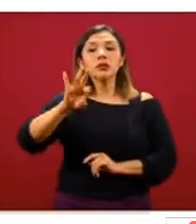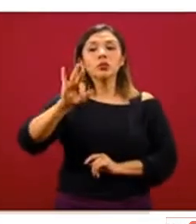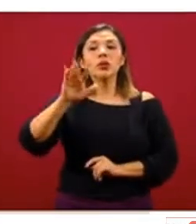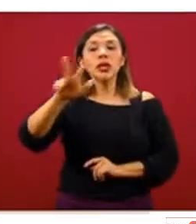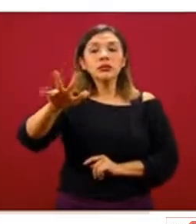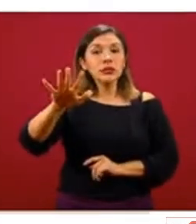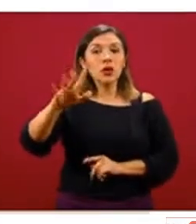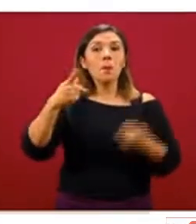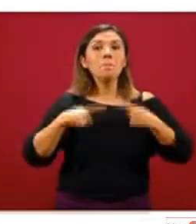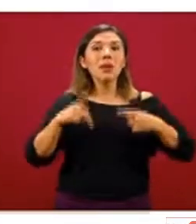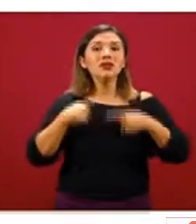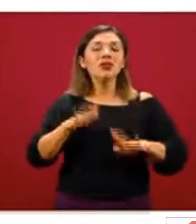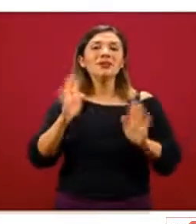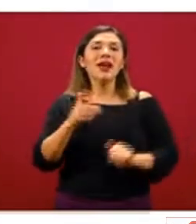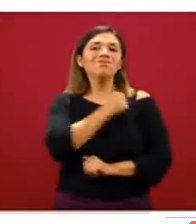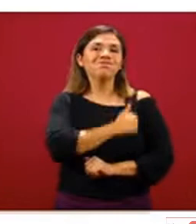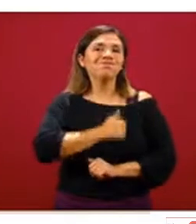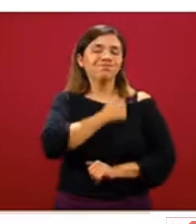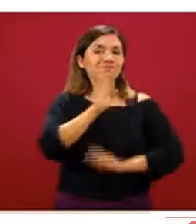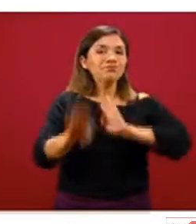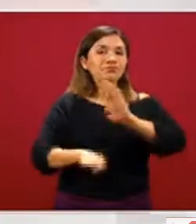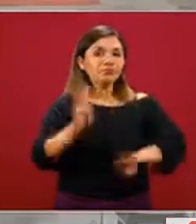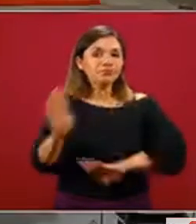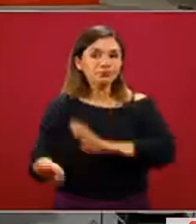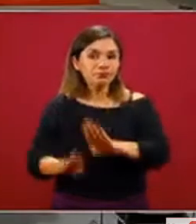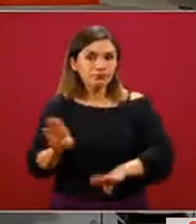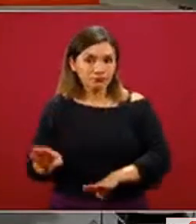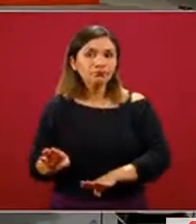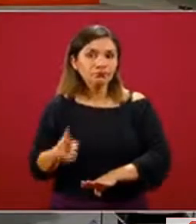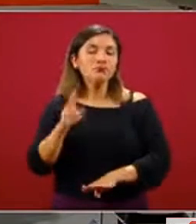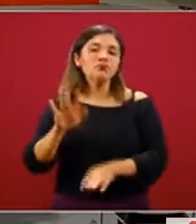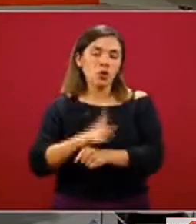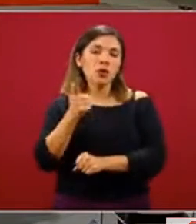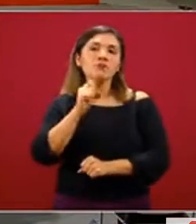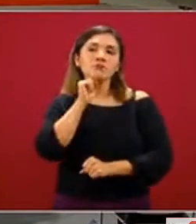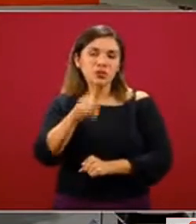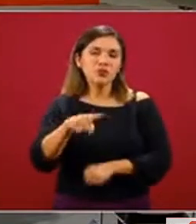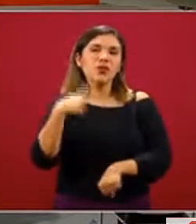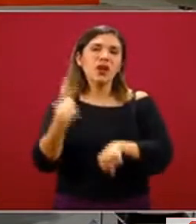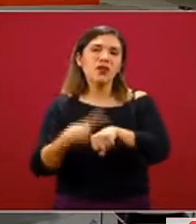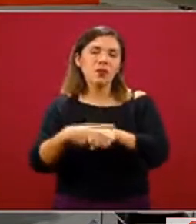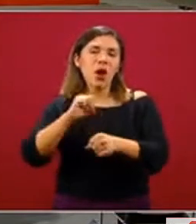12,545 las personas que lamentablemente perdieron la vida a consecuencia